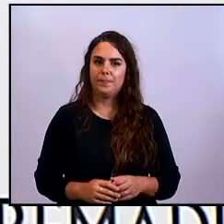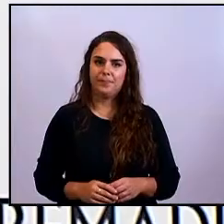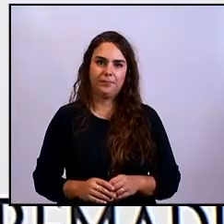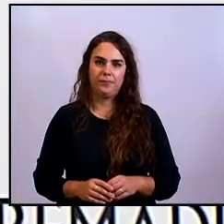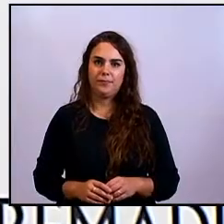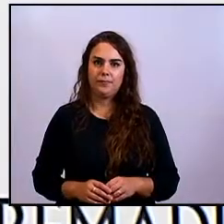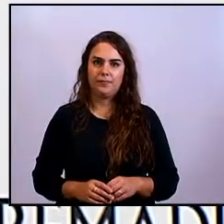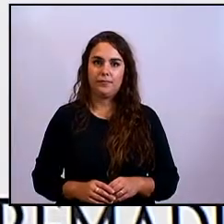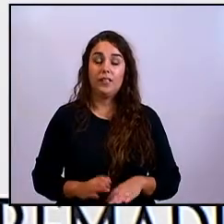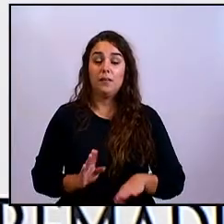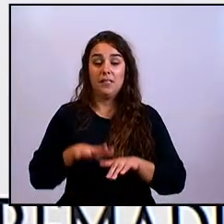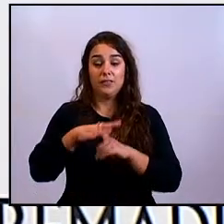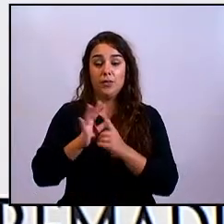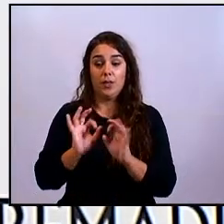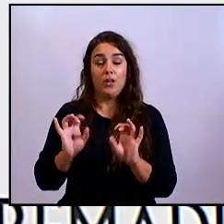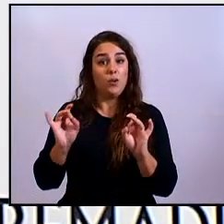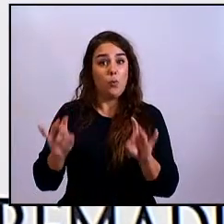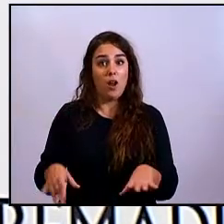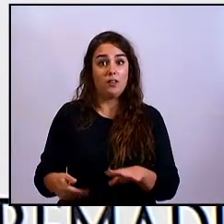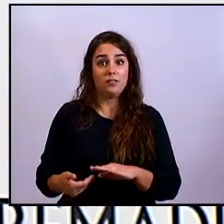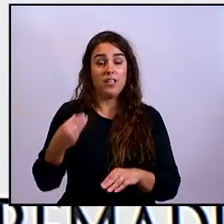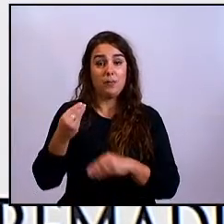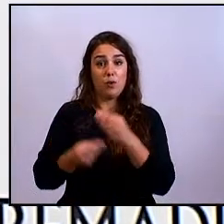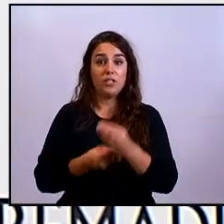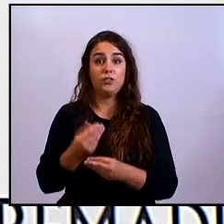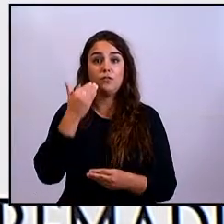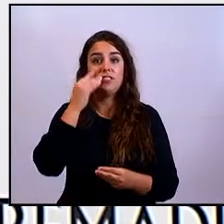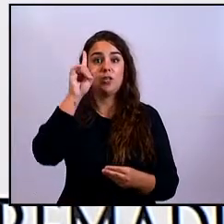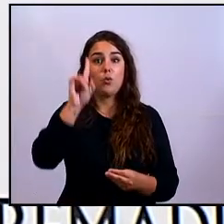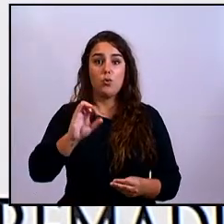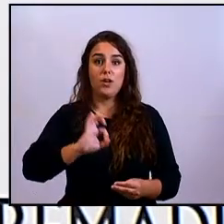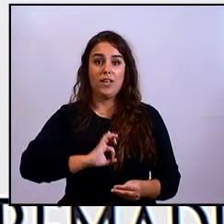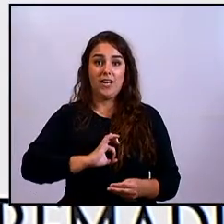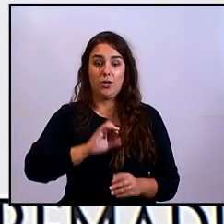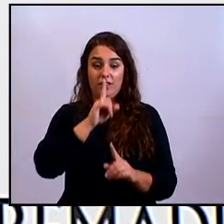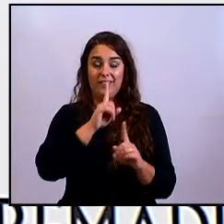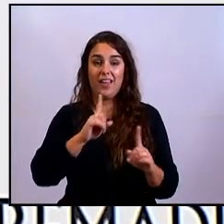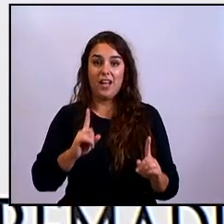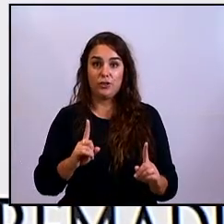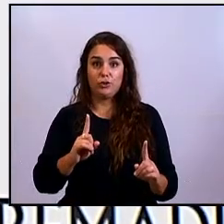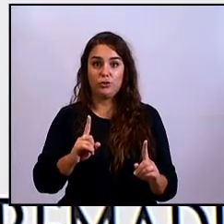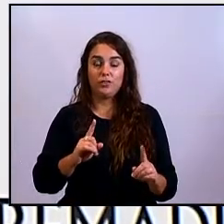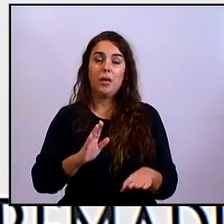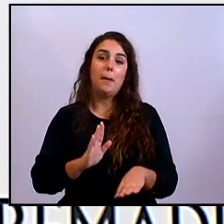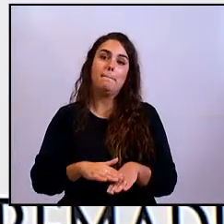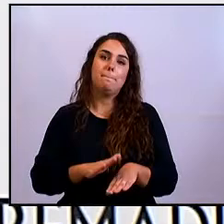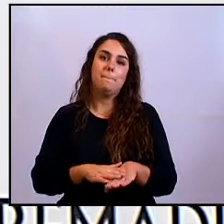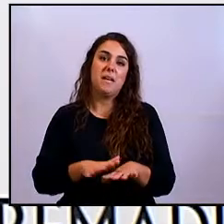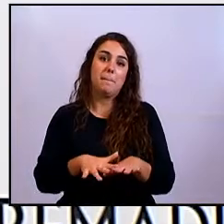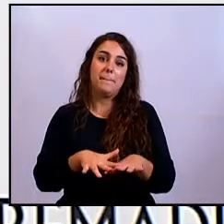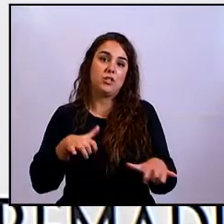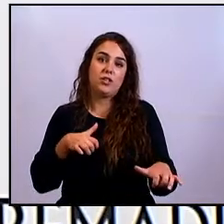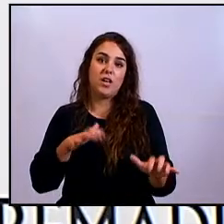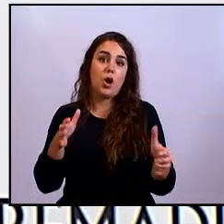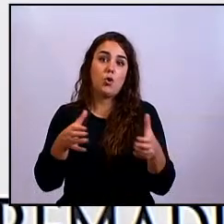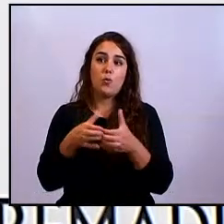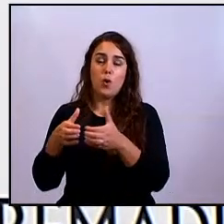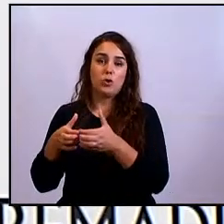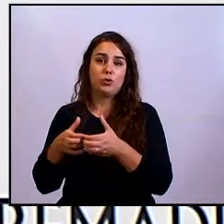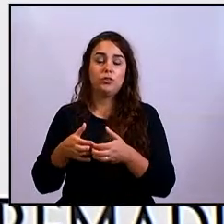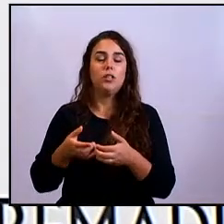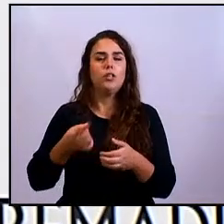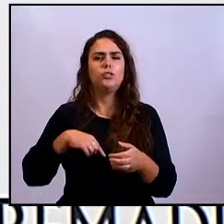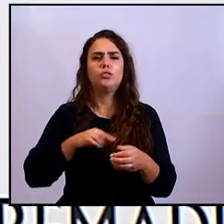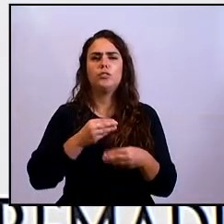estos supuestos, tal y como hemos realizado desde el 1 de enero de este año, para la mayoría de herederos de los grupos 1 y 2, vamos a